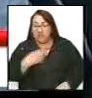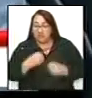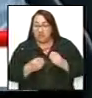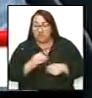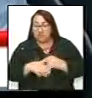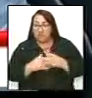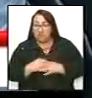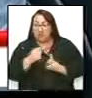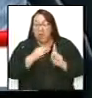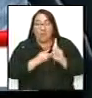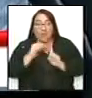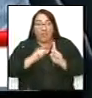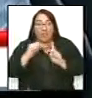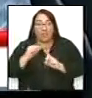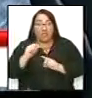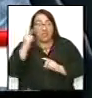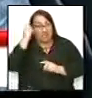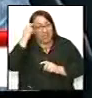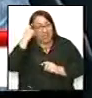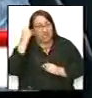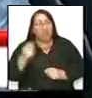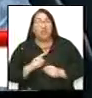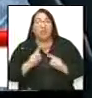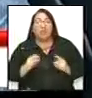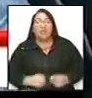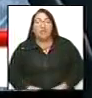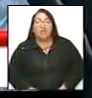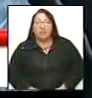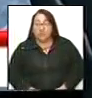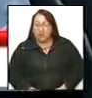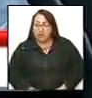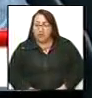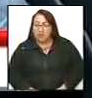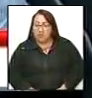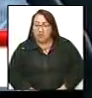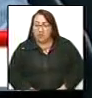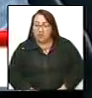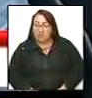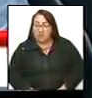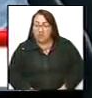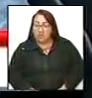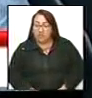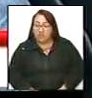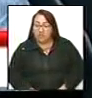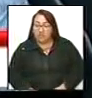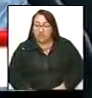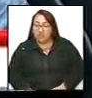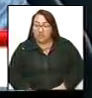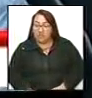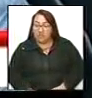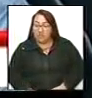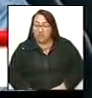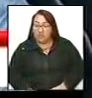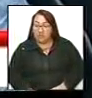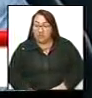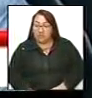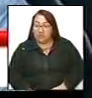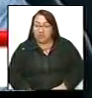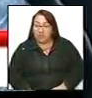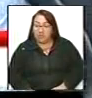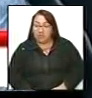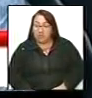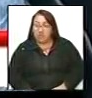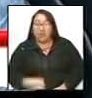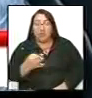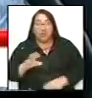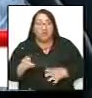medidores este inteligentes pero esto no impide el autoconsumo y la generación distribuida lo que lo que hace